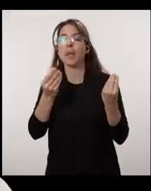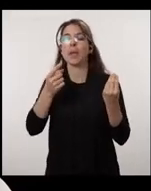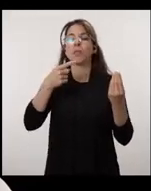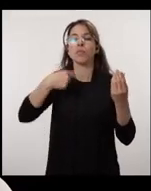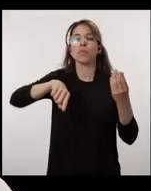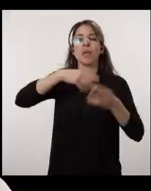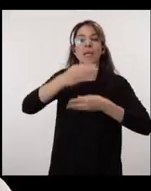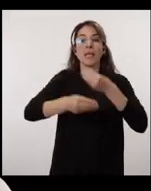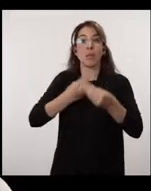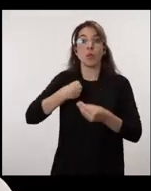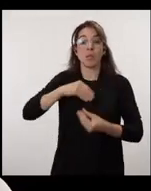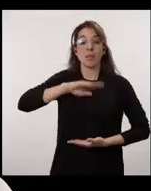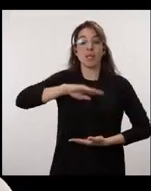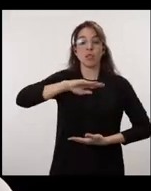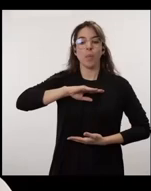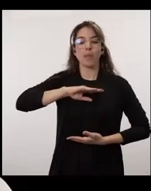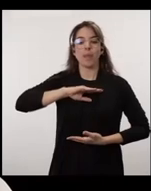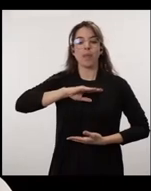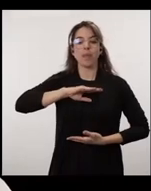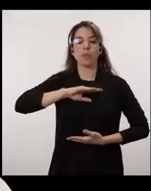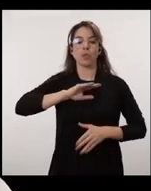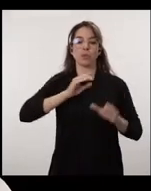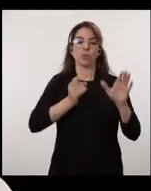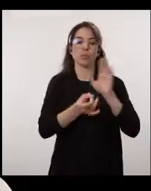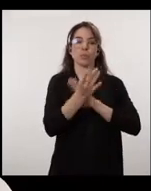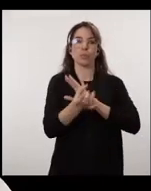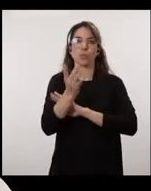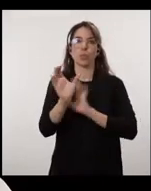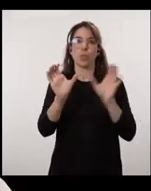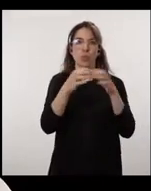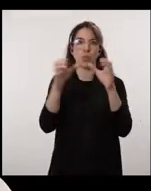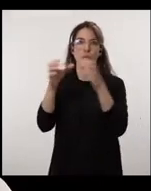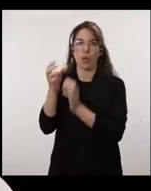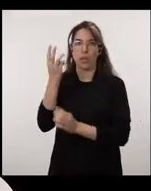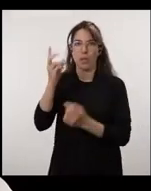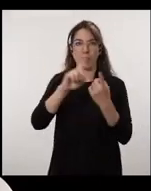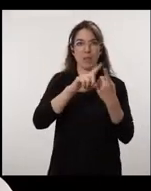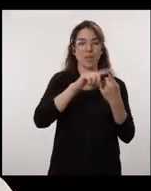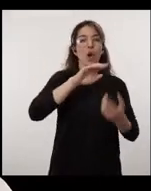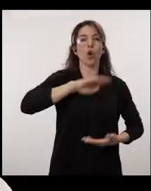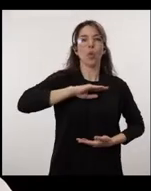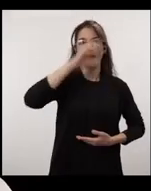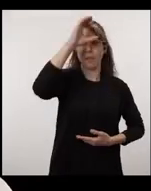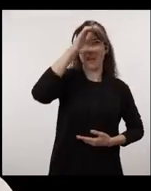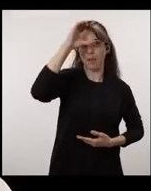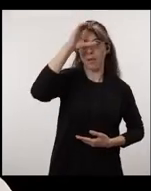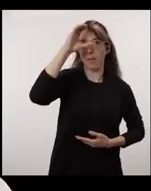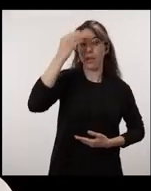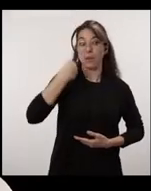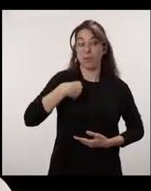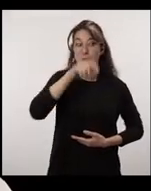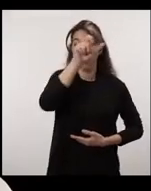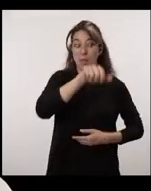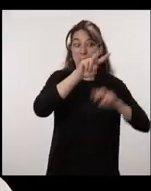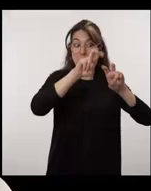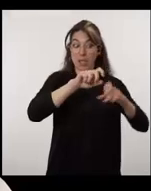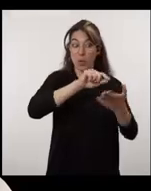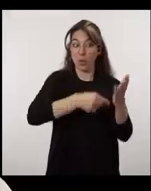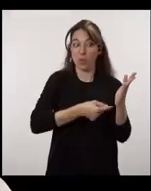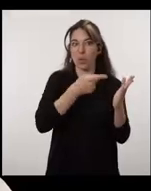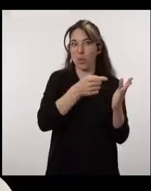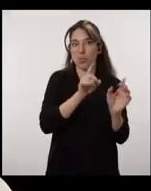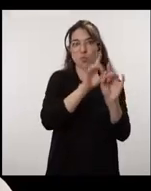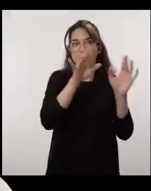competencias en tres grandes bloques por un lado las competencias científicas es evidente que el investigador contratado pues tiene que